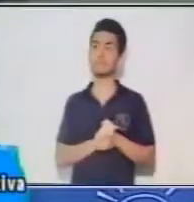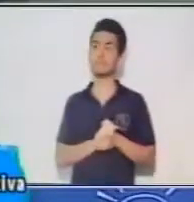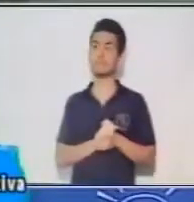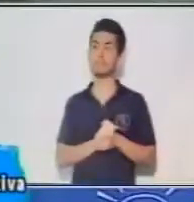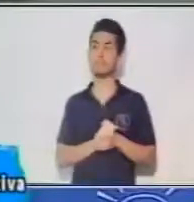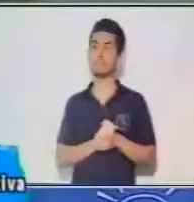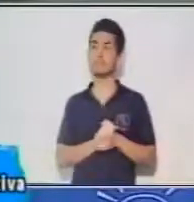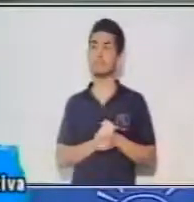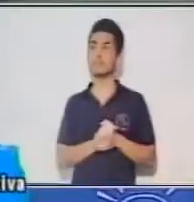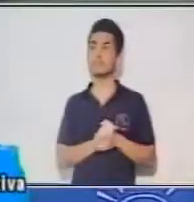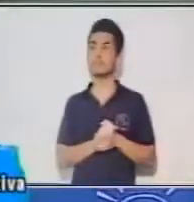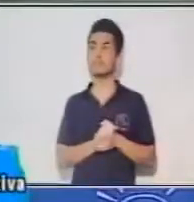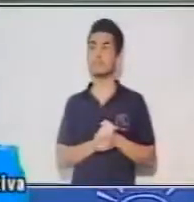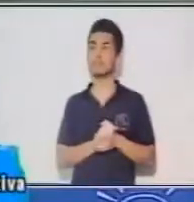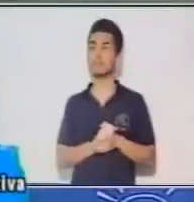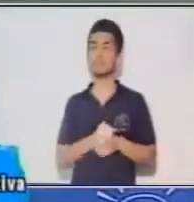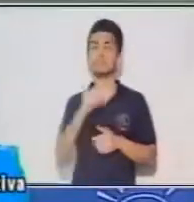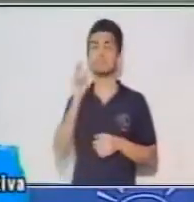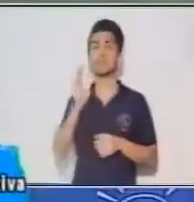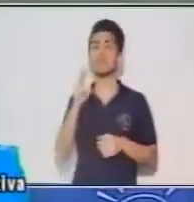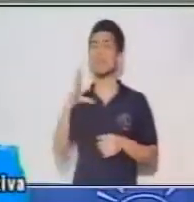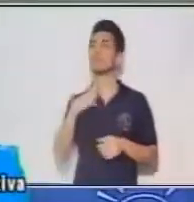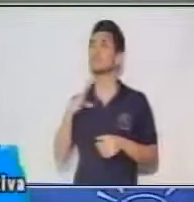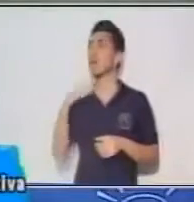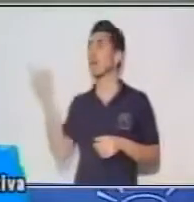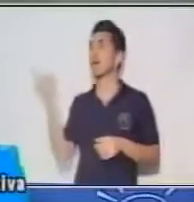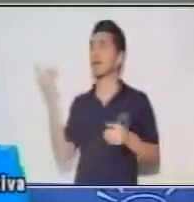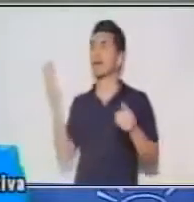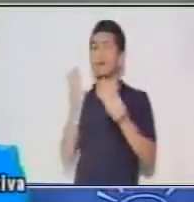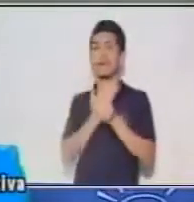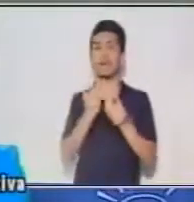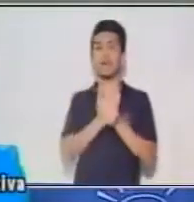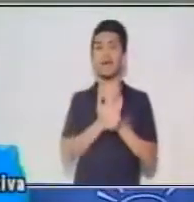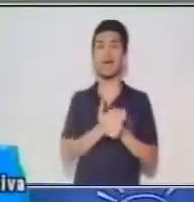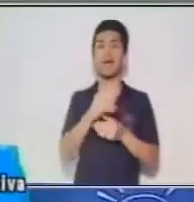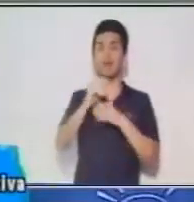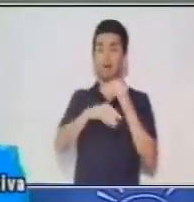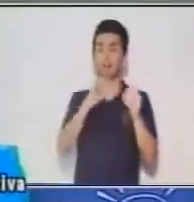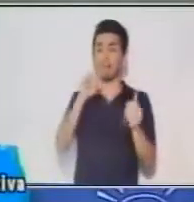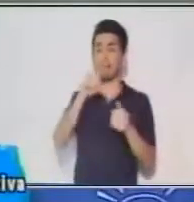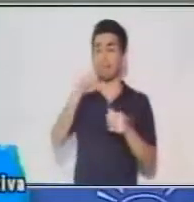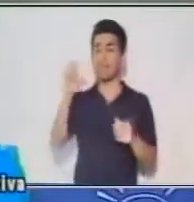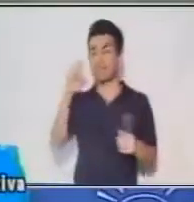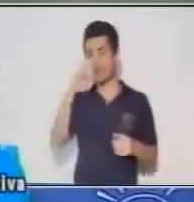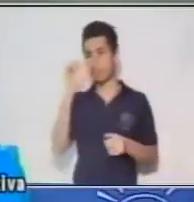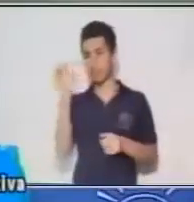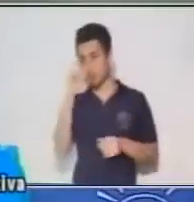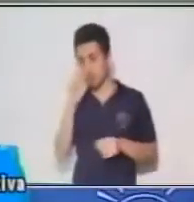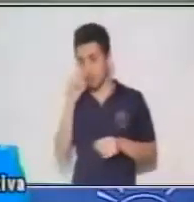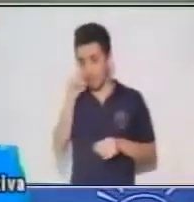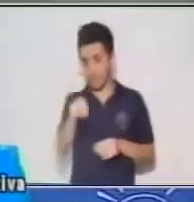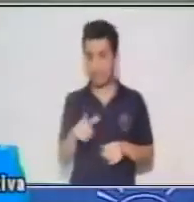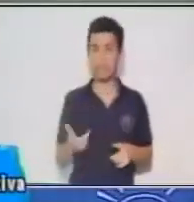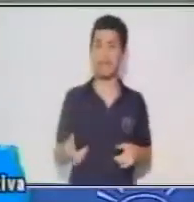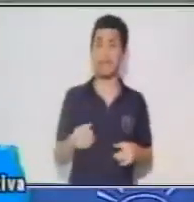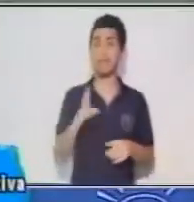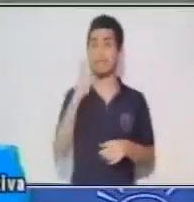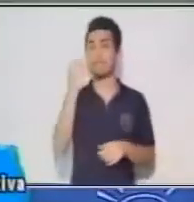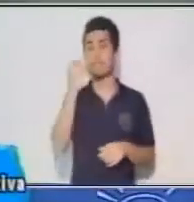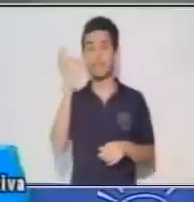lo voy a encontrar en folletos informativos, en reportajes, infografías y